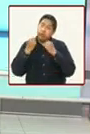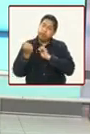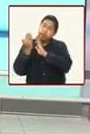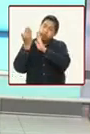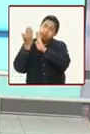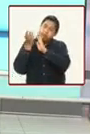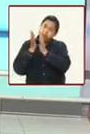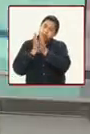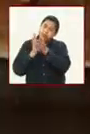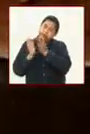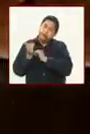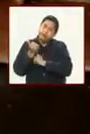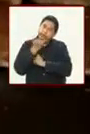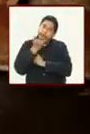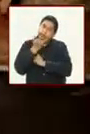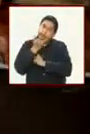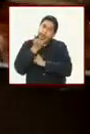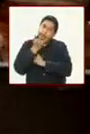declaración informativa.